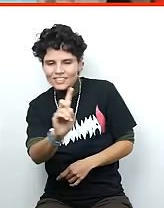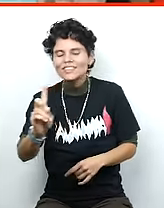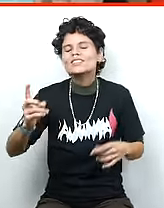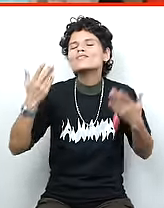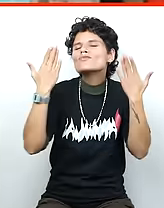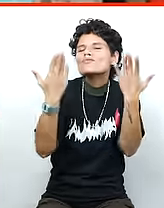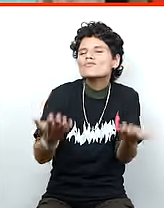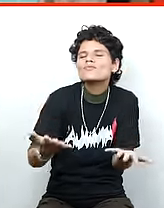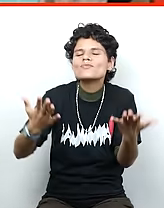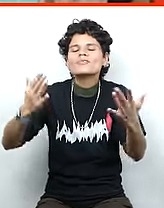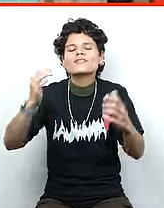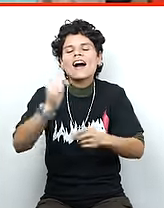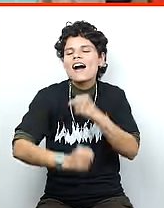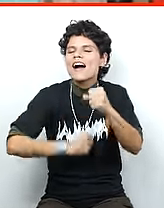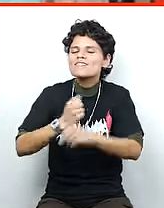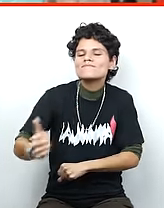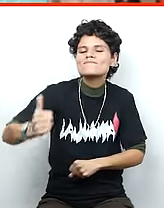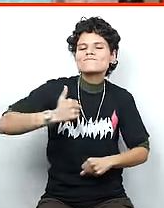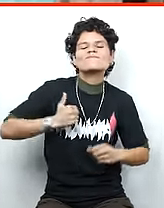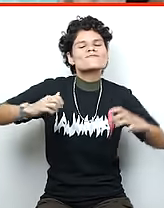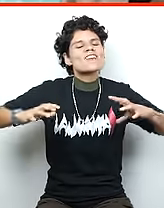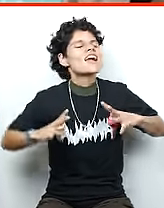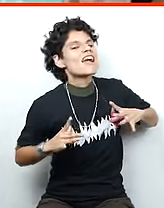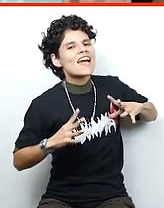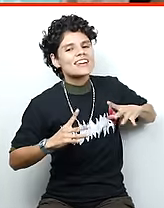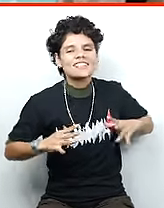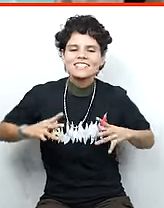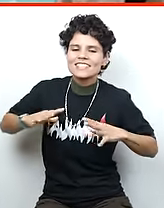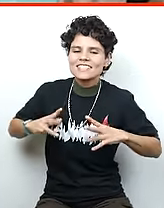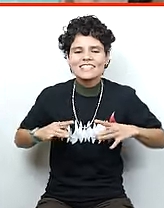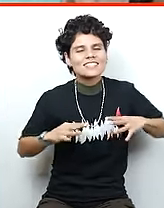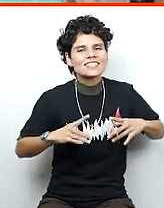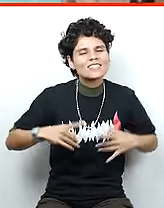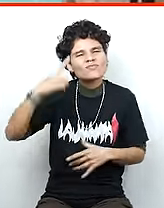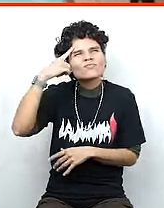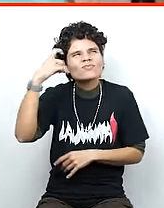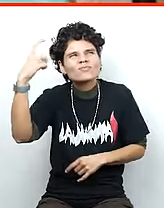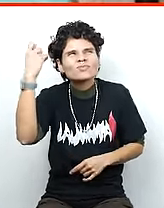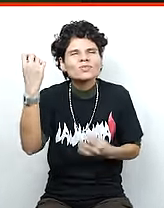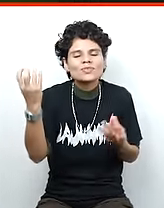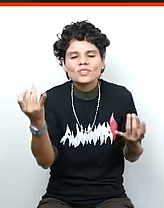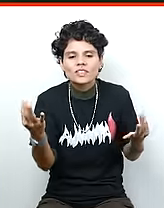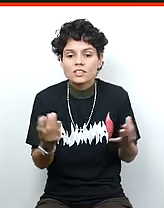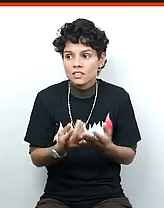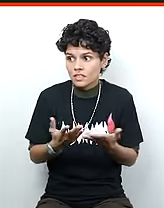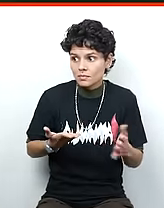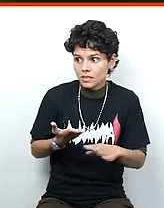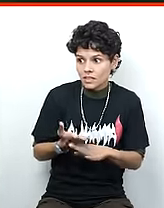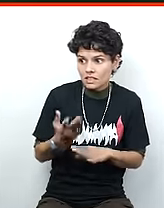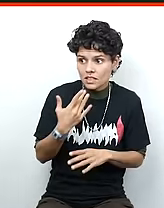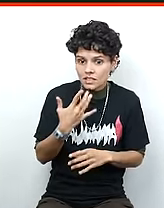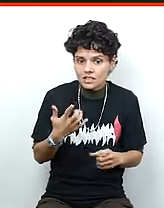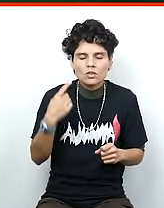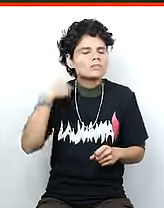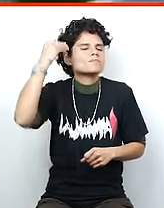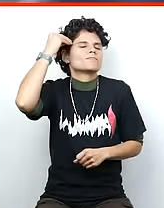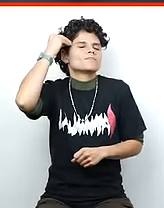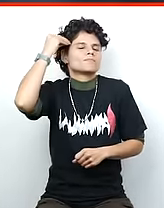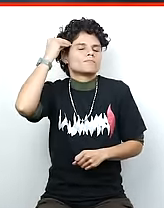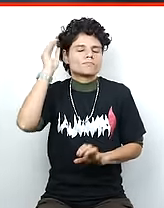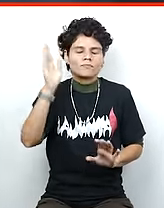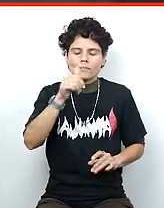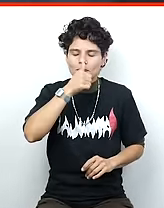a ti, que nos cumplas feliz. ¿Deseo, hermano? ¿Lo tengo que decir no, o...? No, ah, para